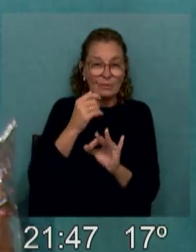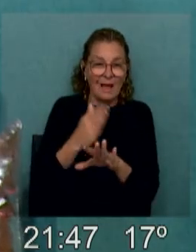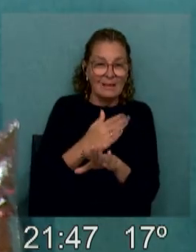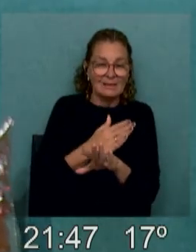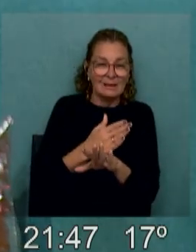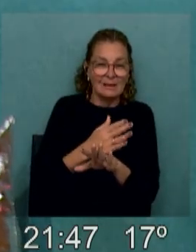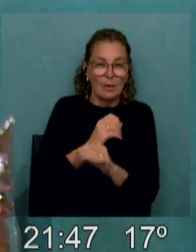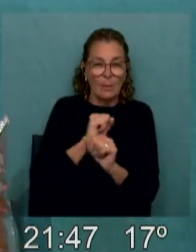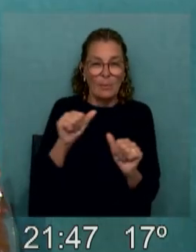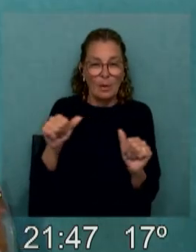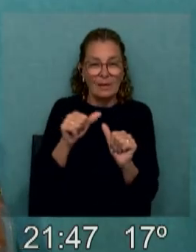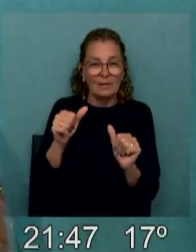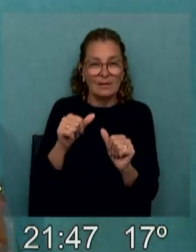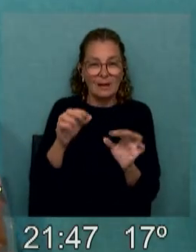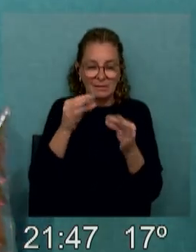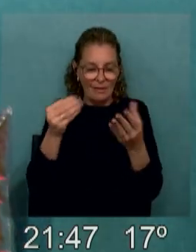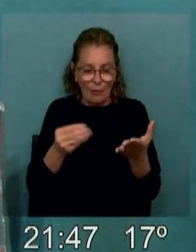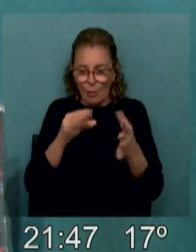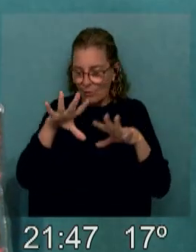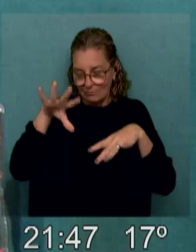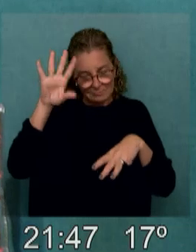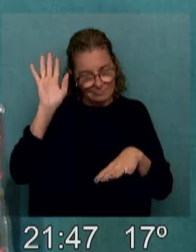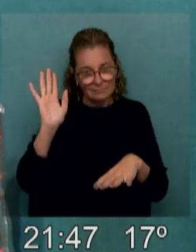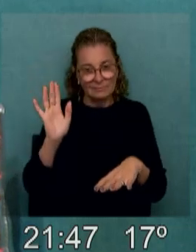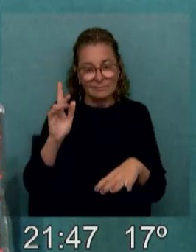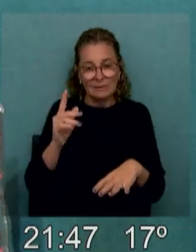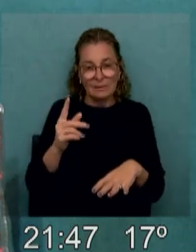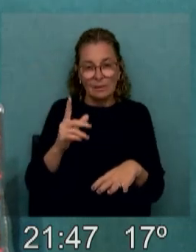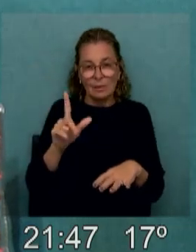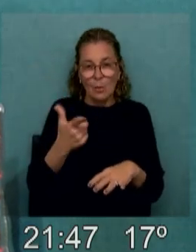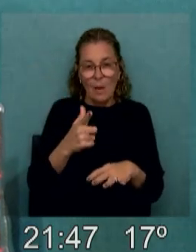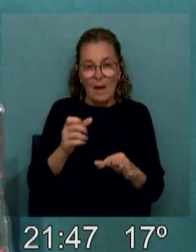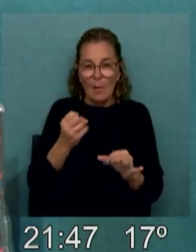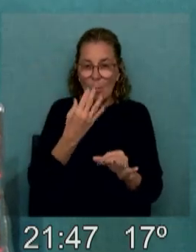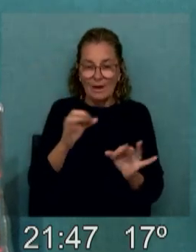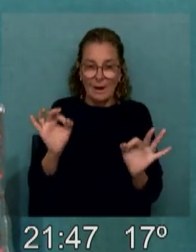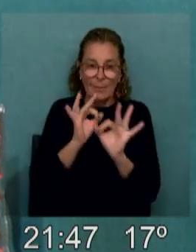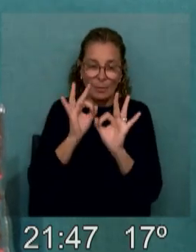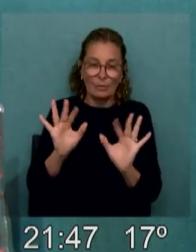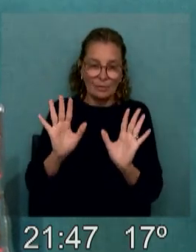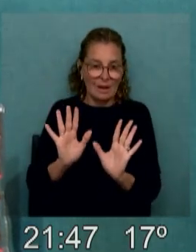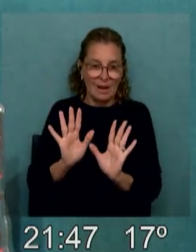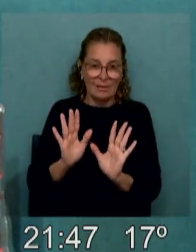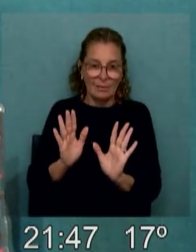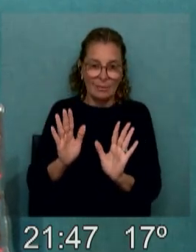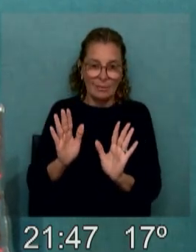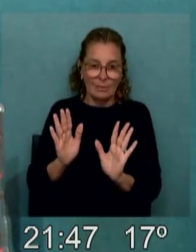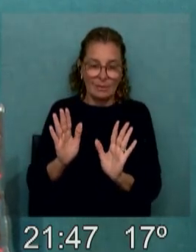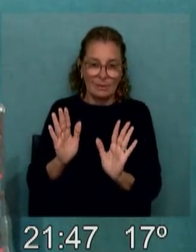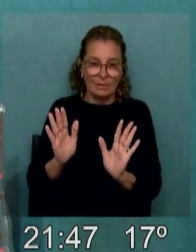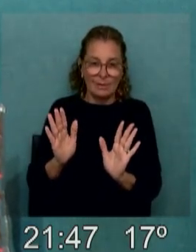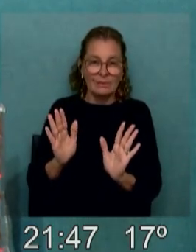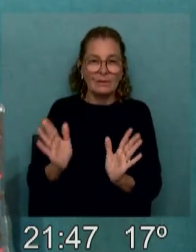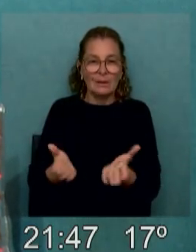lo que podemos hacer de diseño y cosas. Si no tenemos buena música, no estamos para levantarle el pulso a